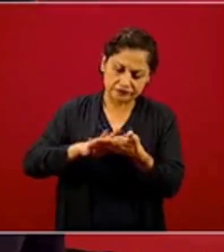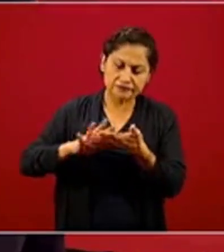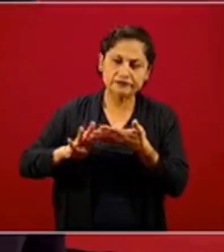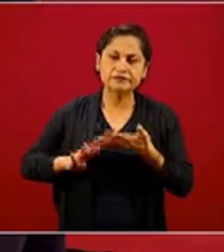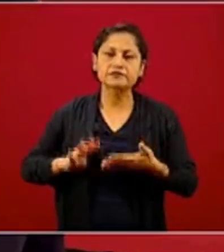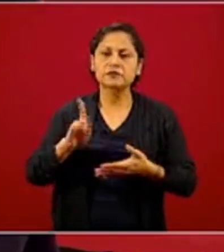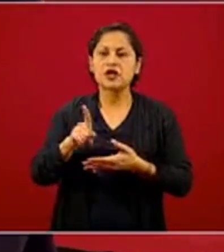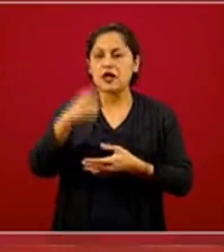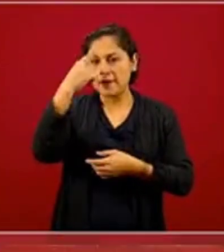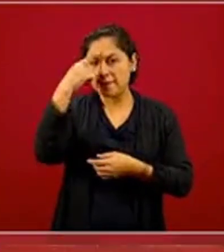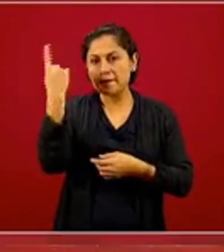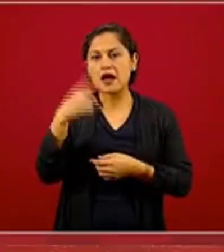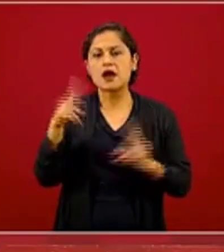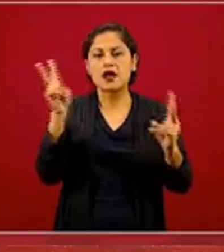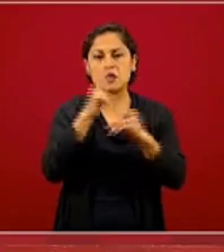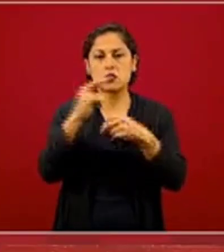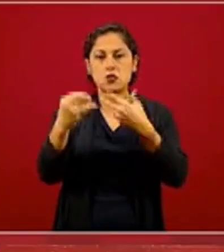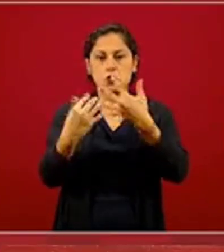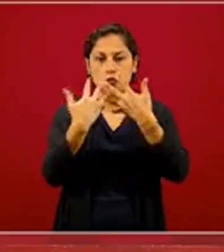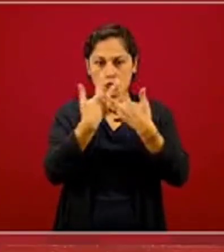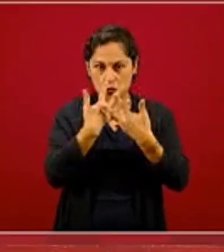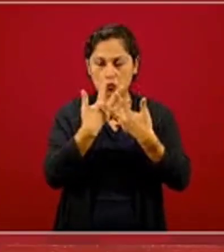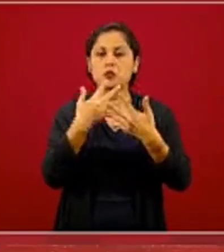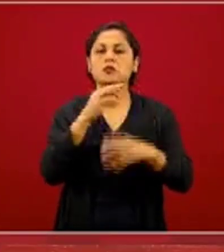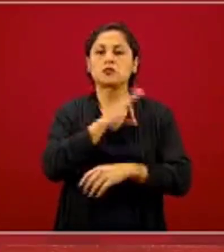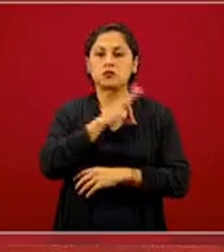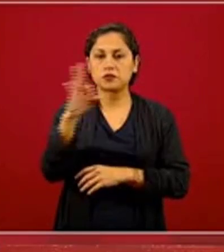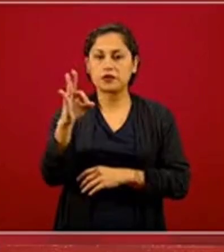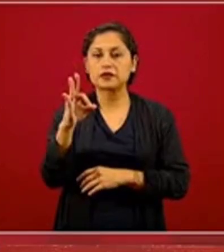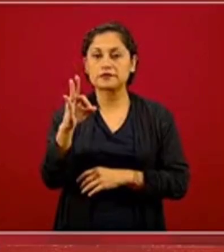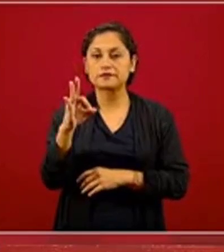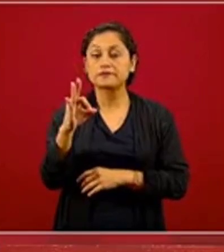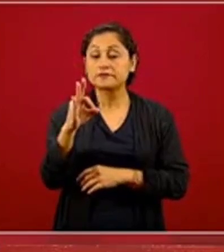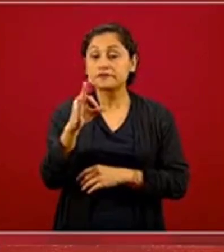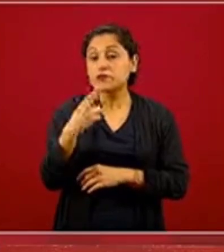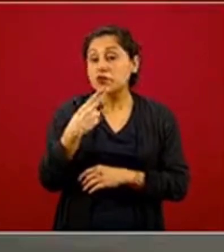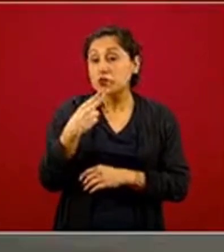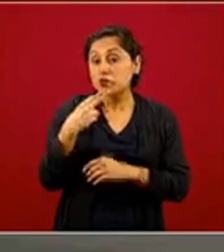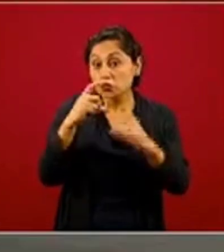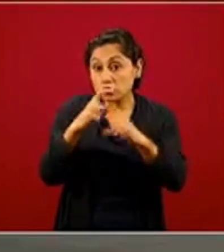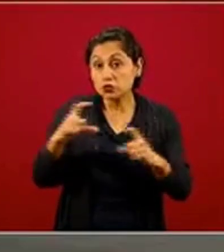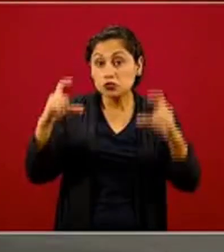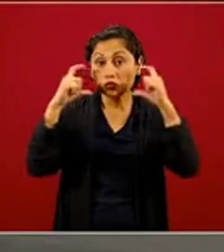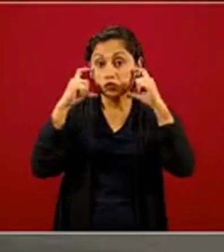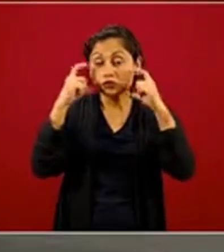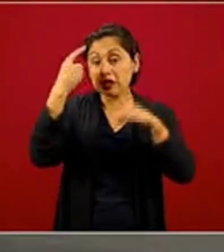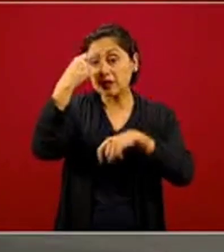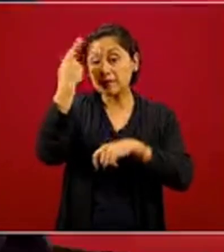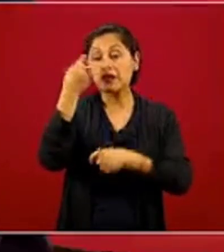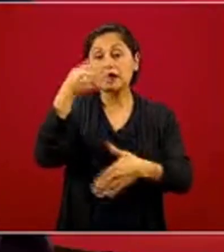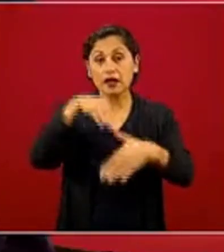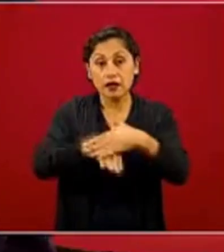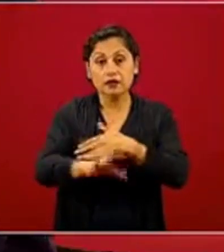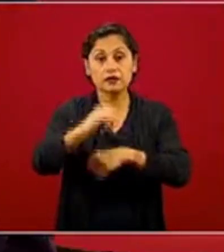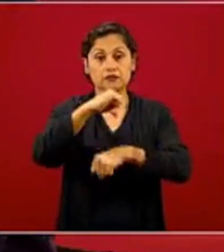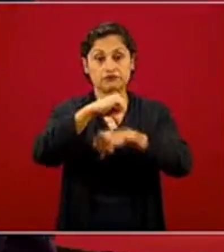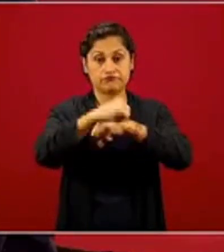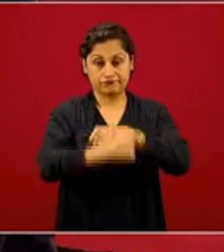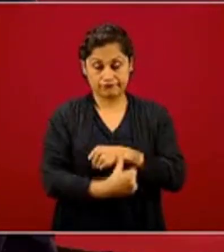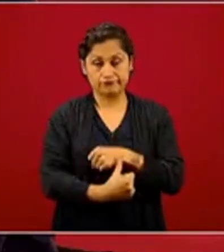de filtrado, se usa primariamente en los equipos quirúrgicos para